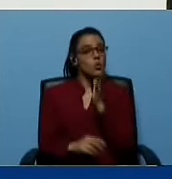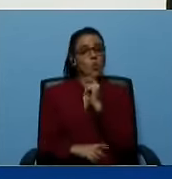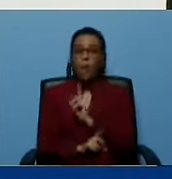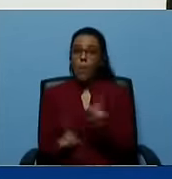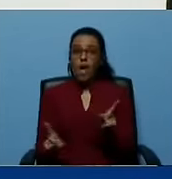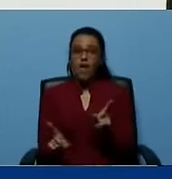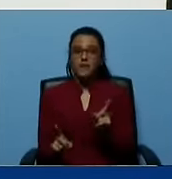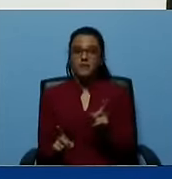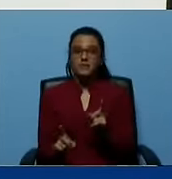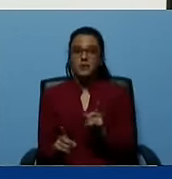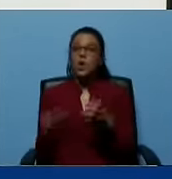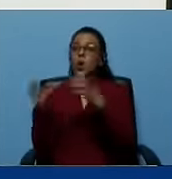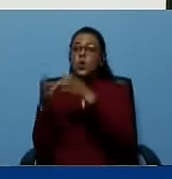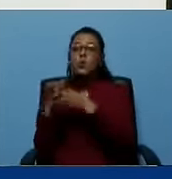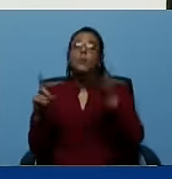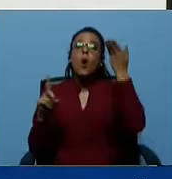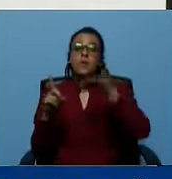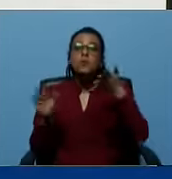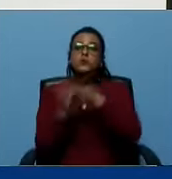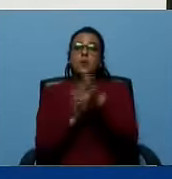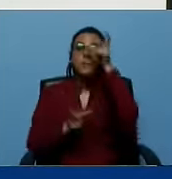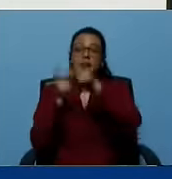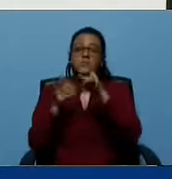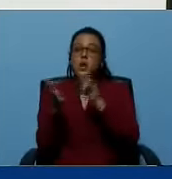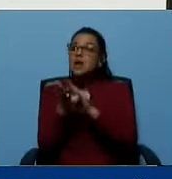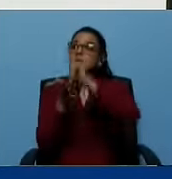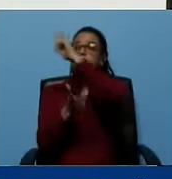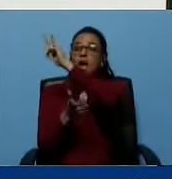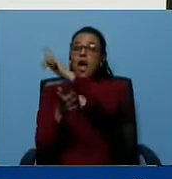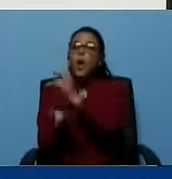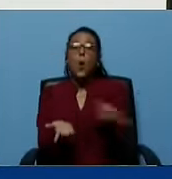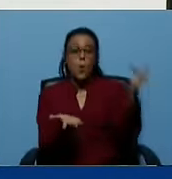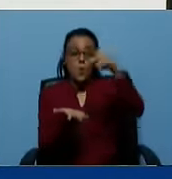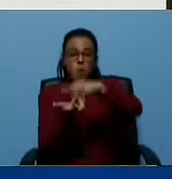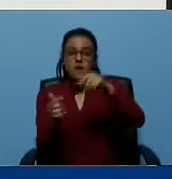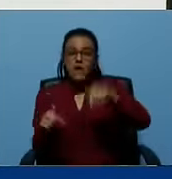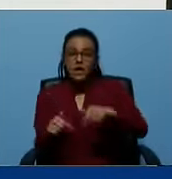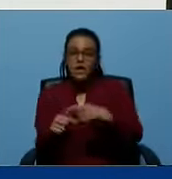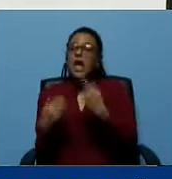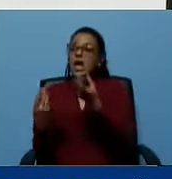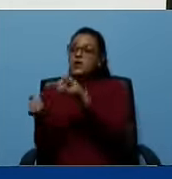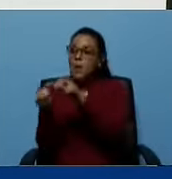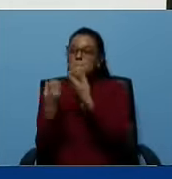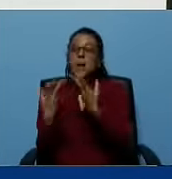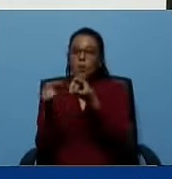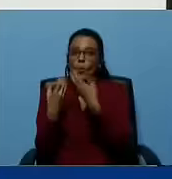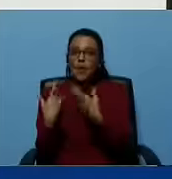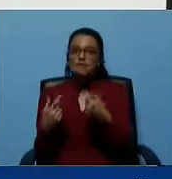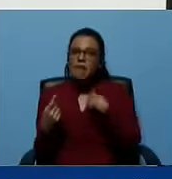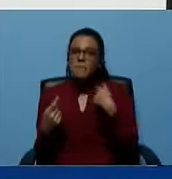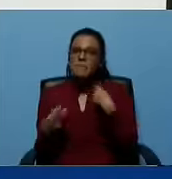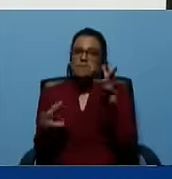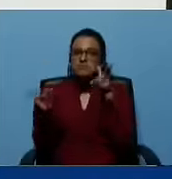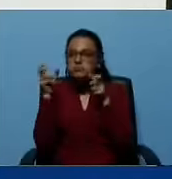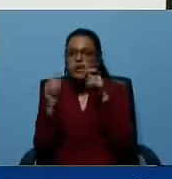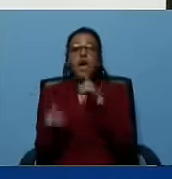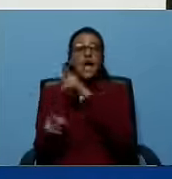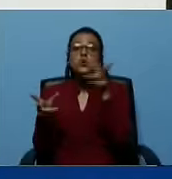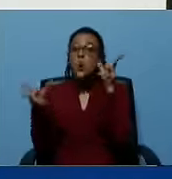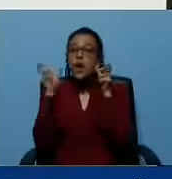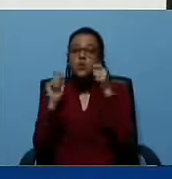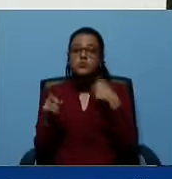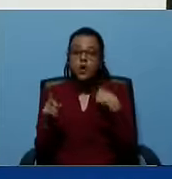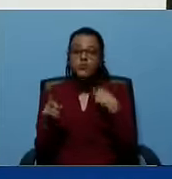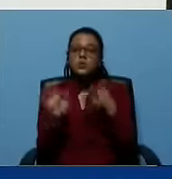importante de migrantes venezolanos son testigos de eso. Ellos me escuchan a mí por redes sociales.